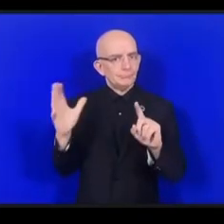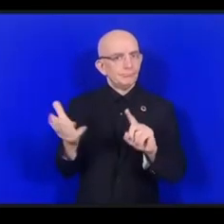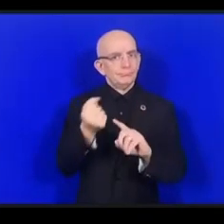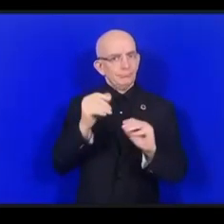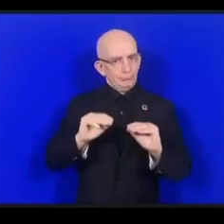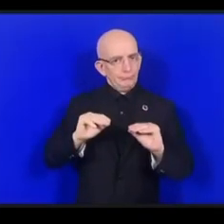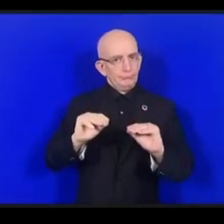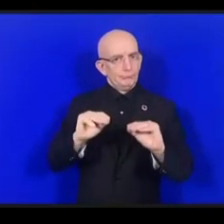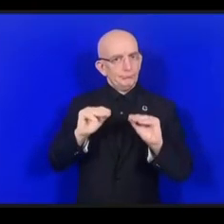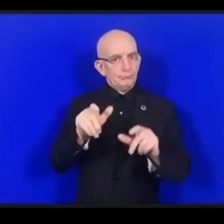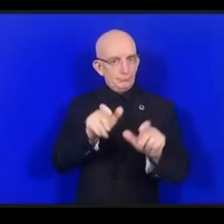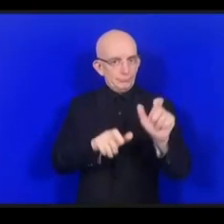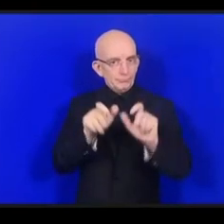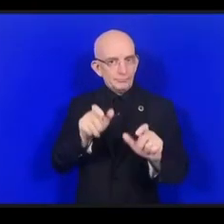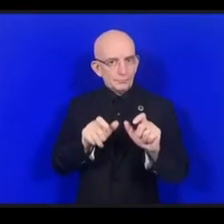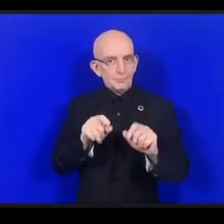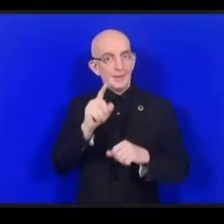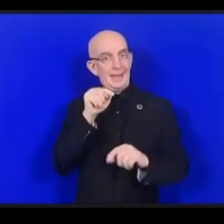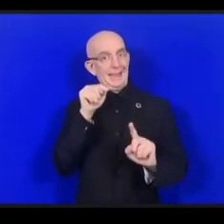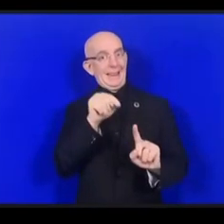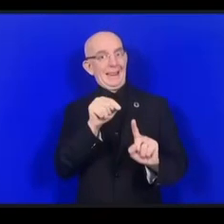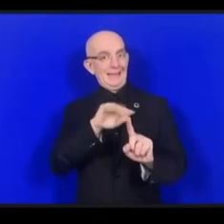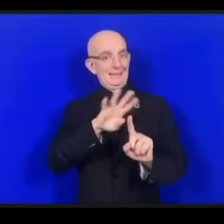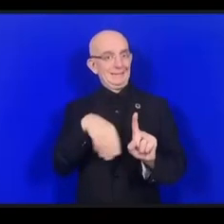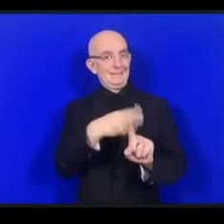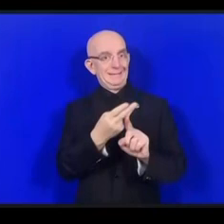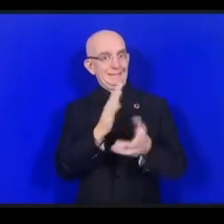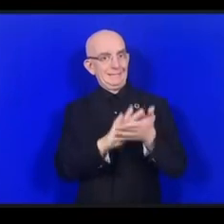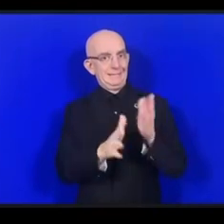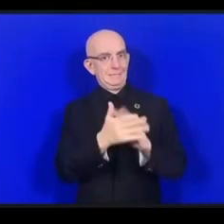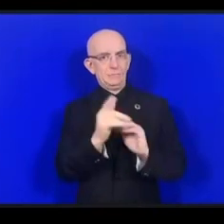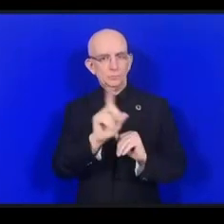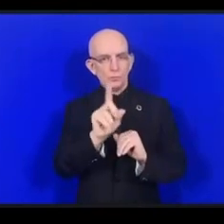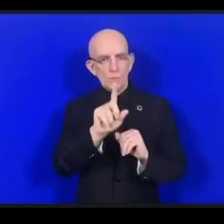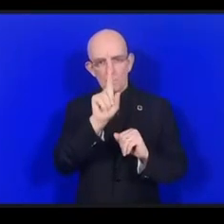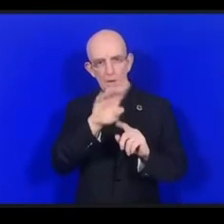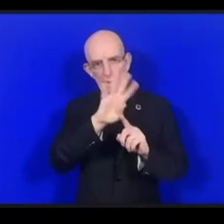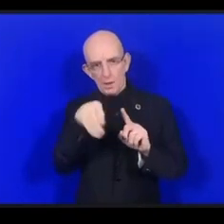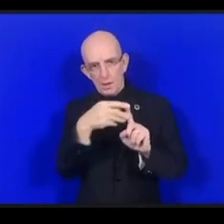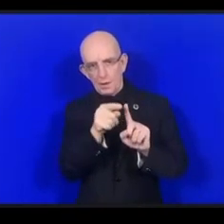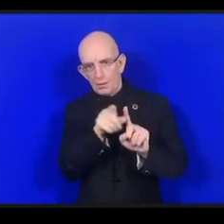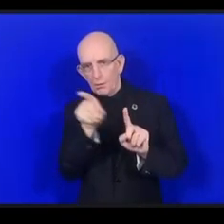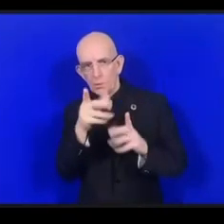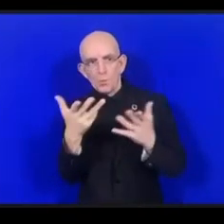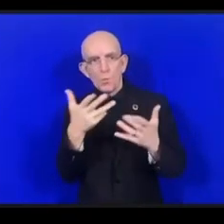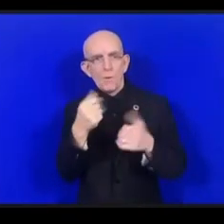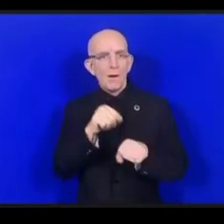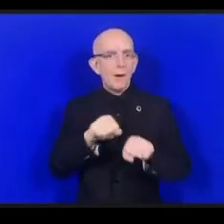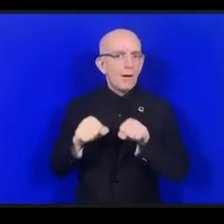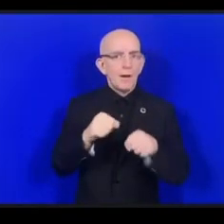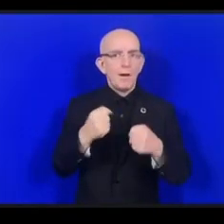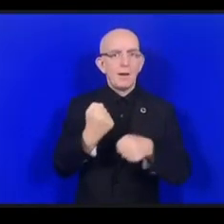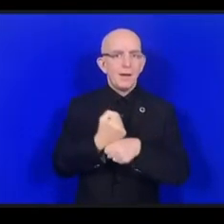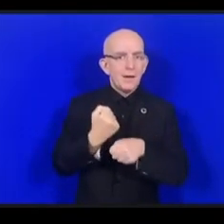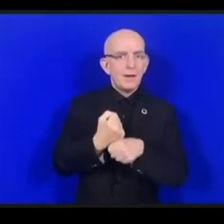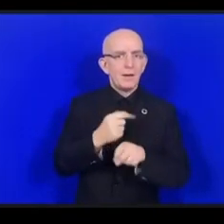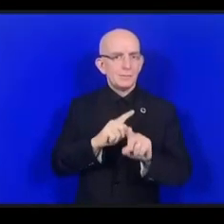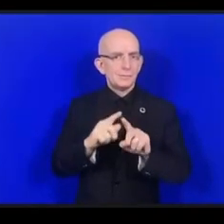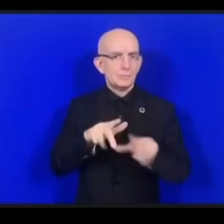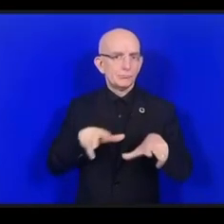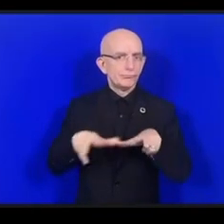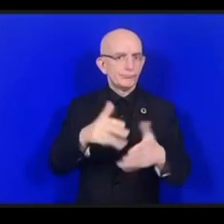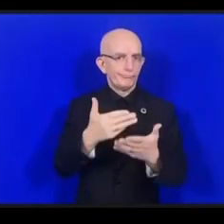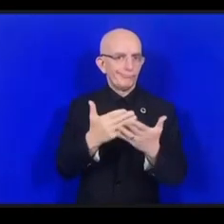odss o cuáles son las acciones la educación que necesitamos saber para poder responder y realizar un